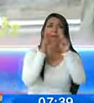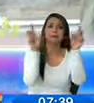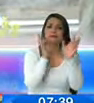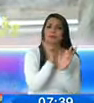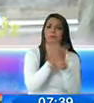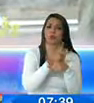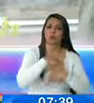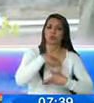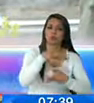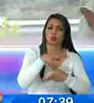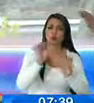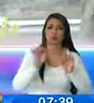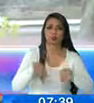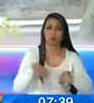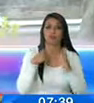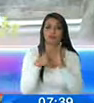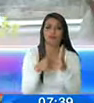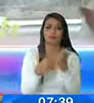que significa quizás